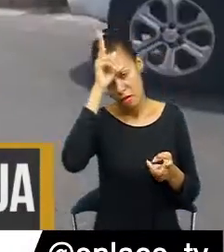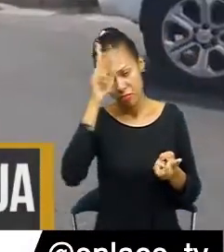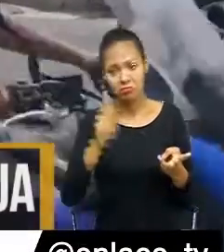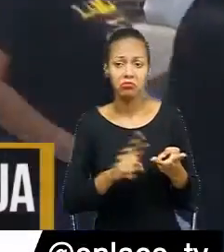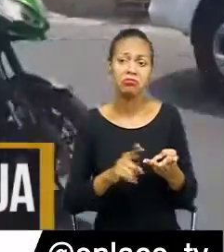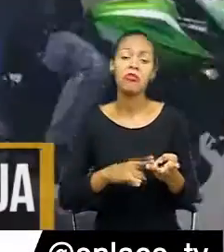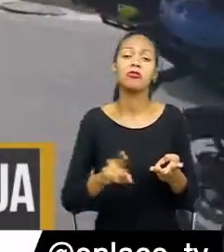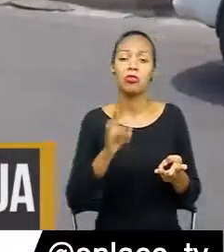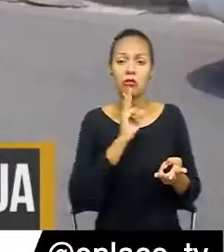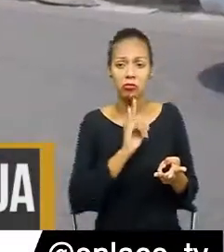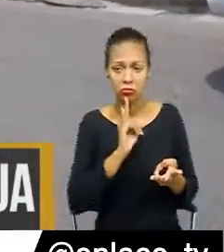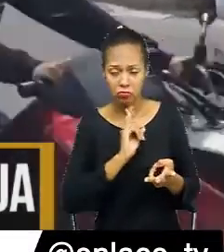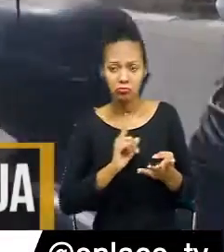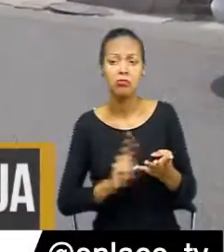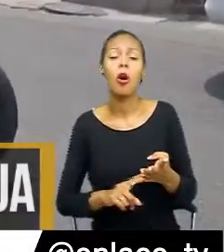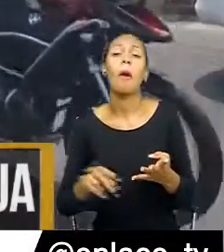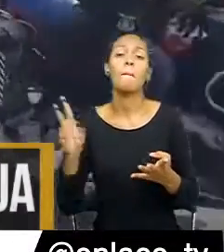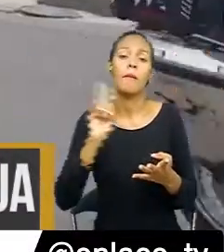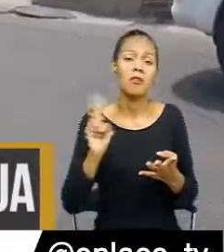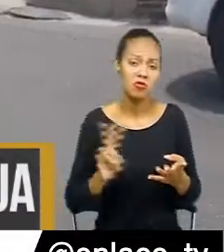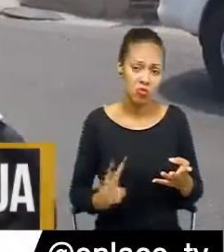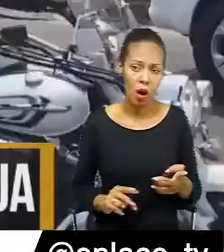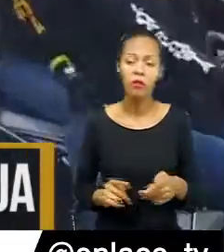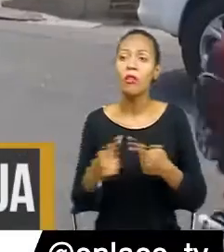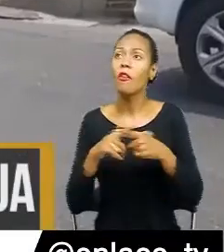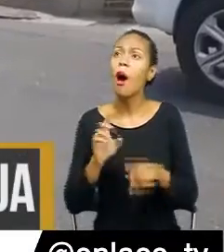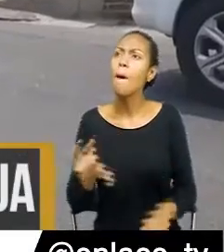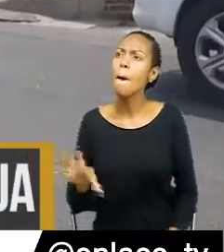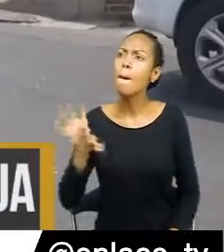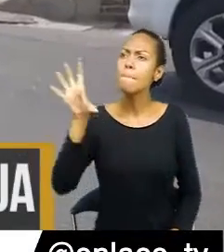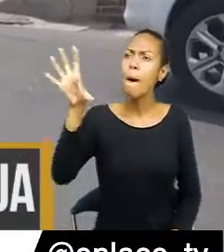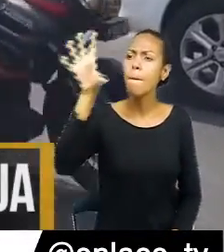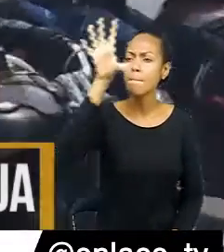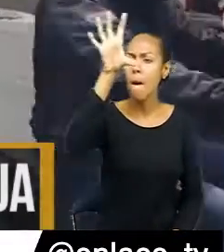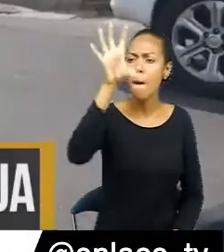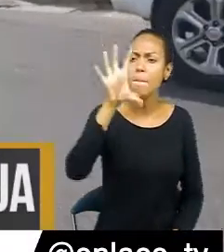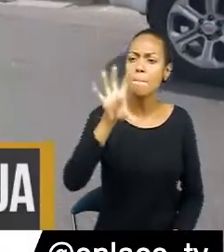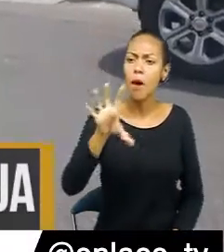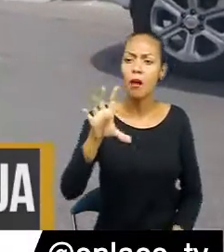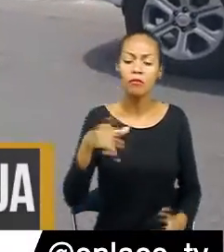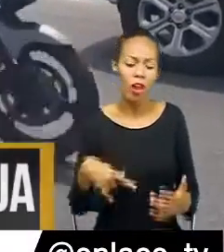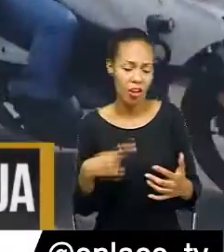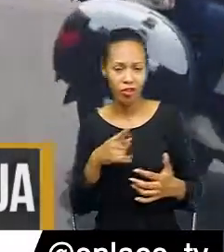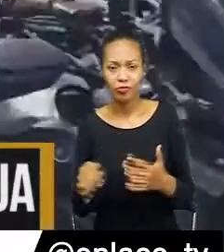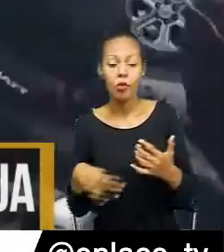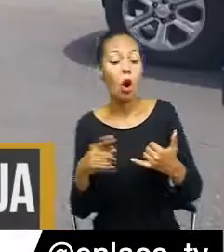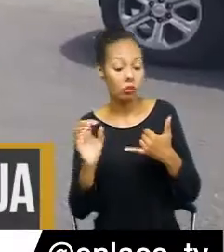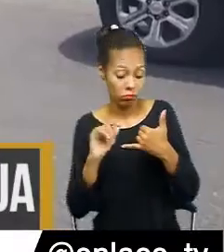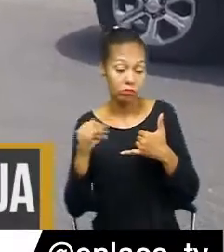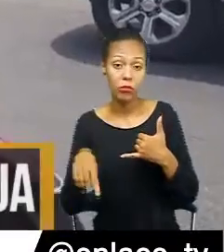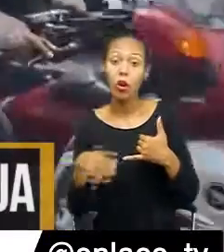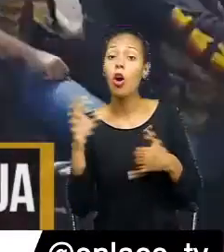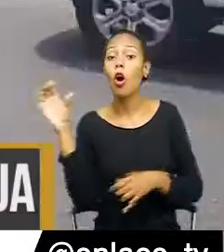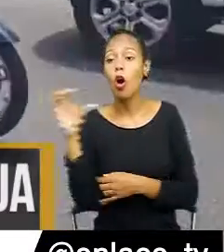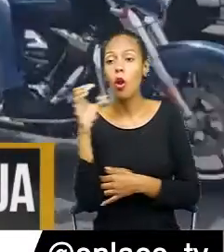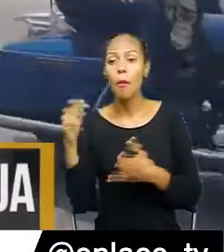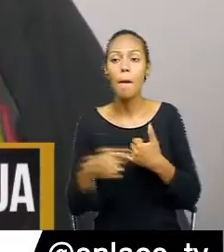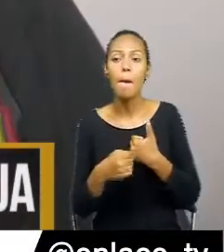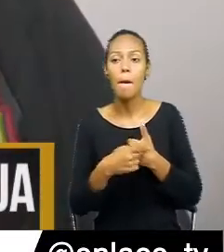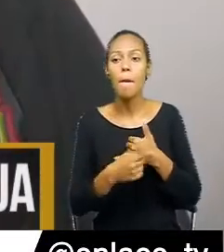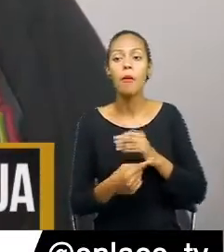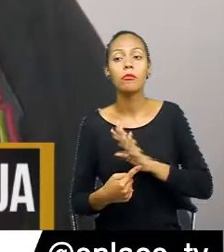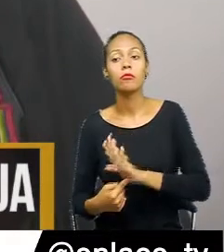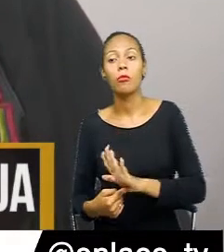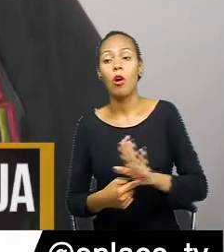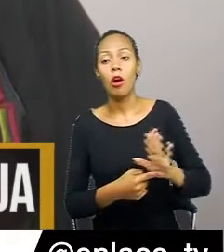y 195 ciudades del planeta. Se dedica prácticamente a recorrer cada rincón para dar a conocer sus imponentes vehículos. Vamos